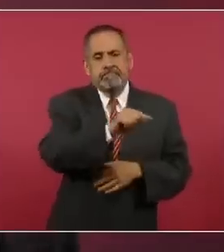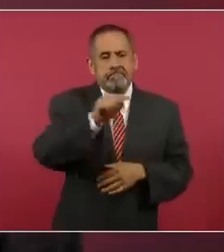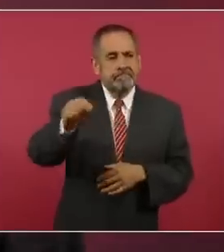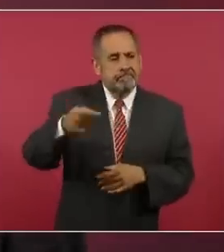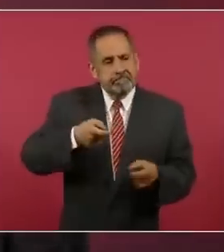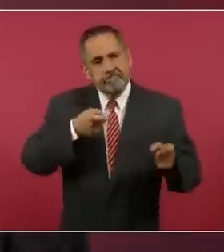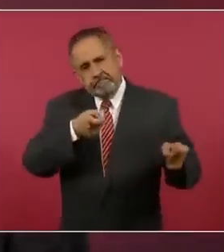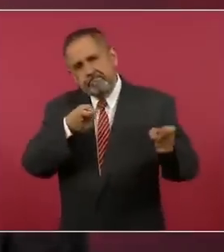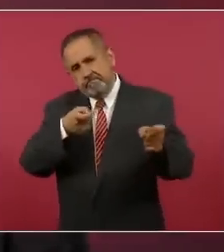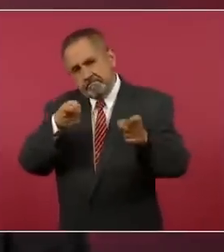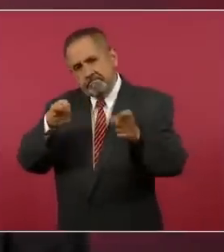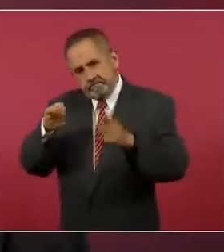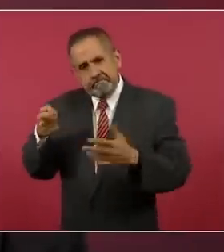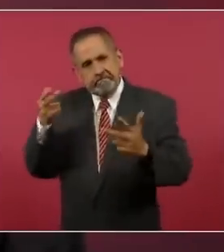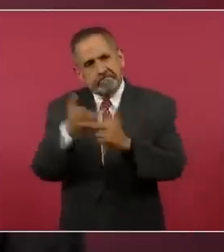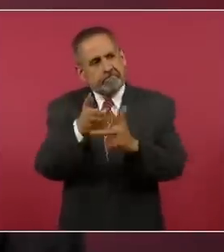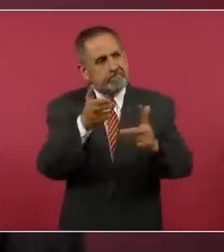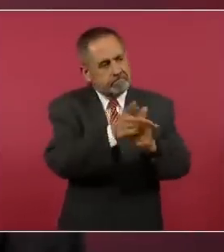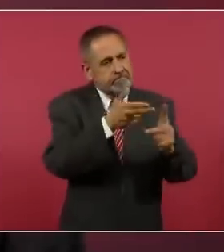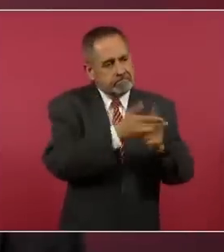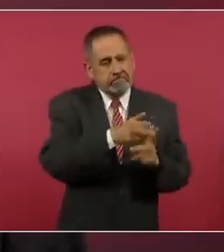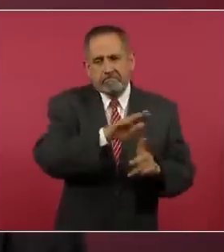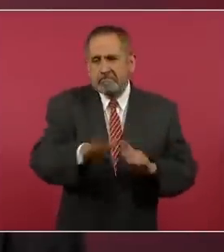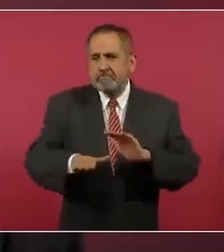de asesinatos,